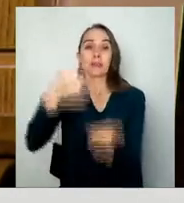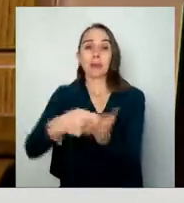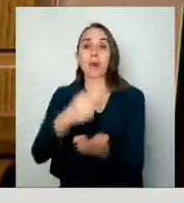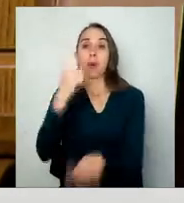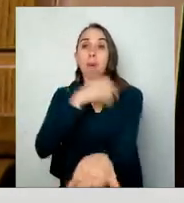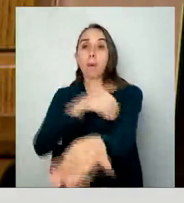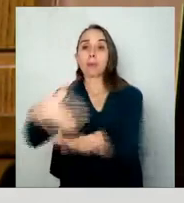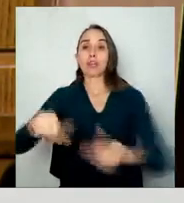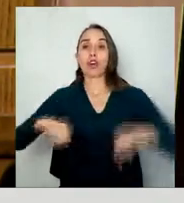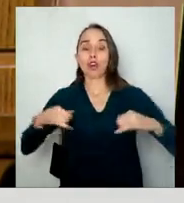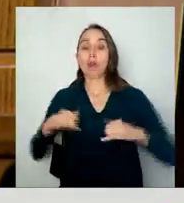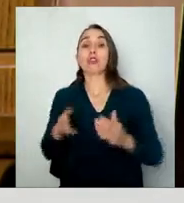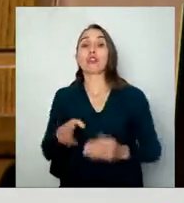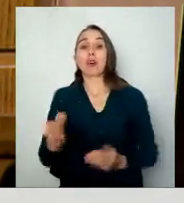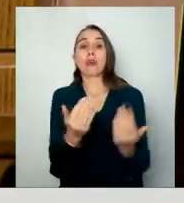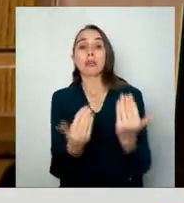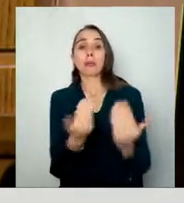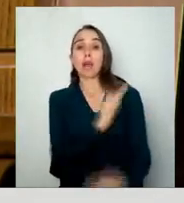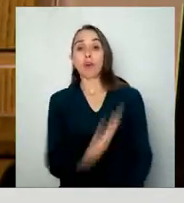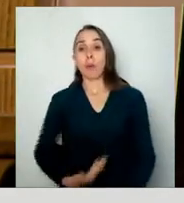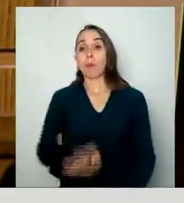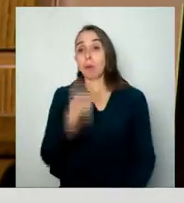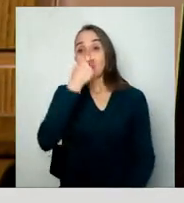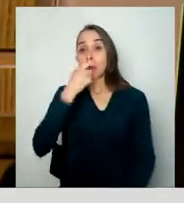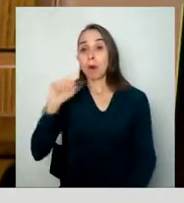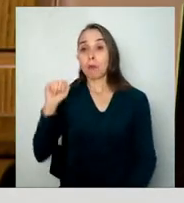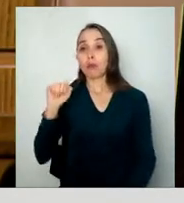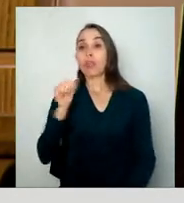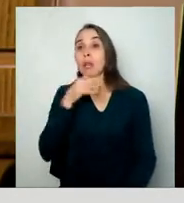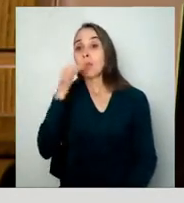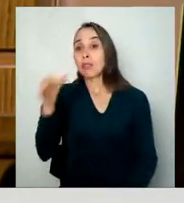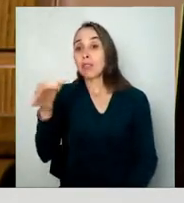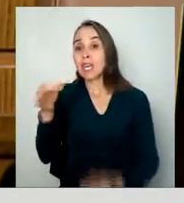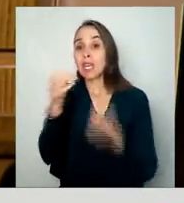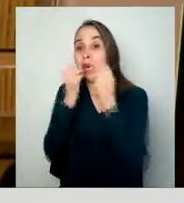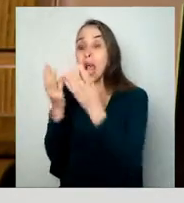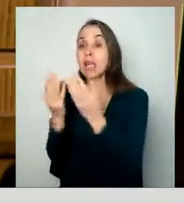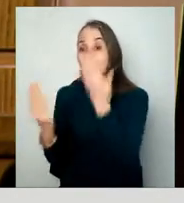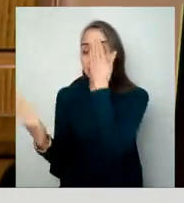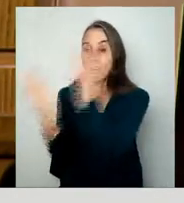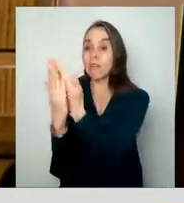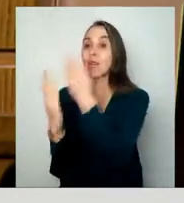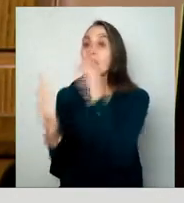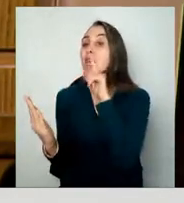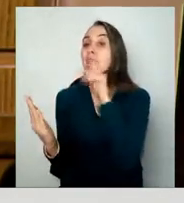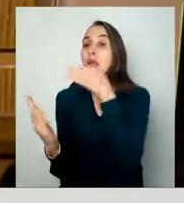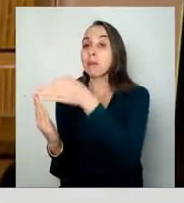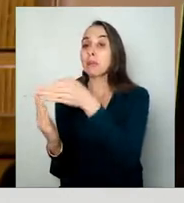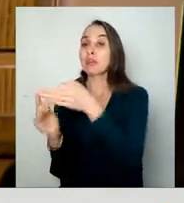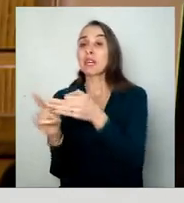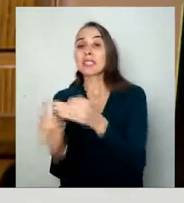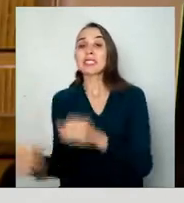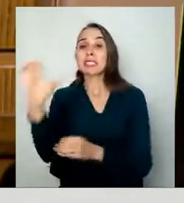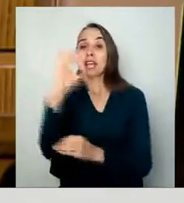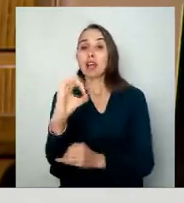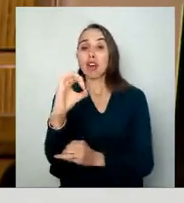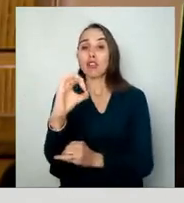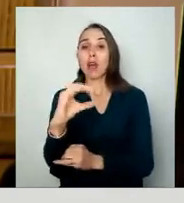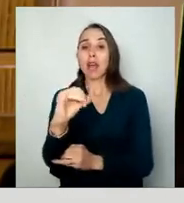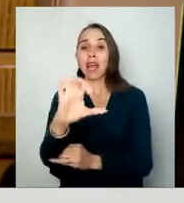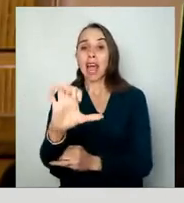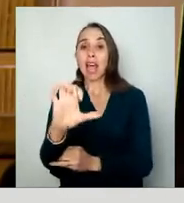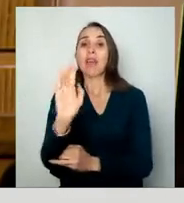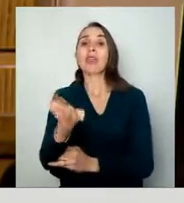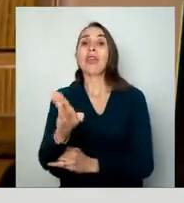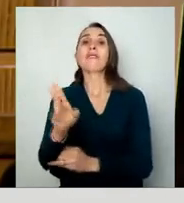aún esperan que este gobierno transparente que les mintieron en sus caras y que dicha condonación está condicionada a una reforma tributaria